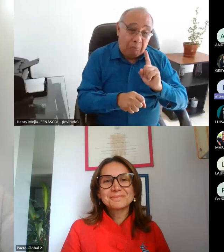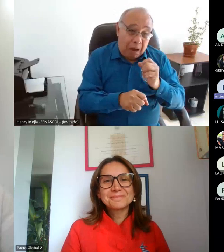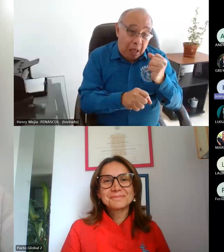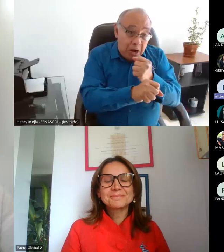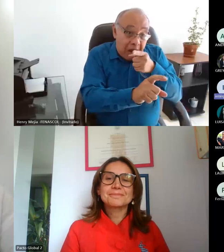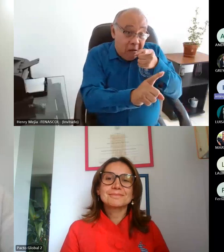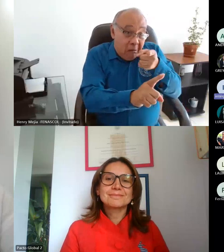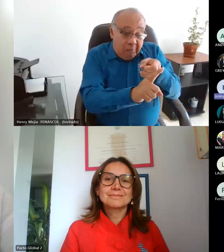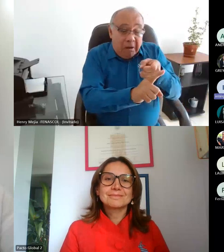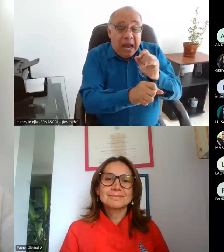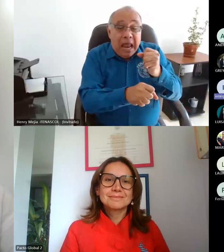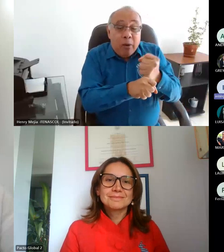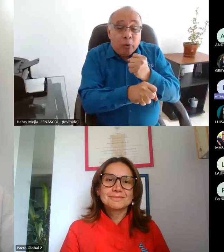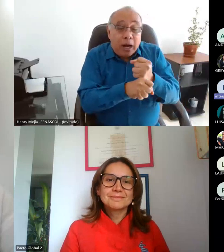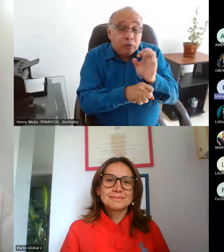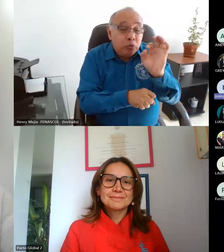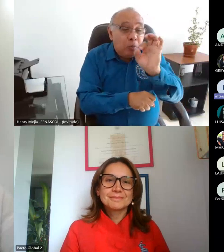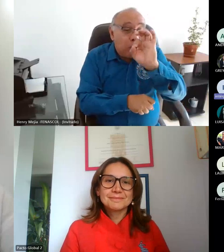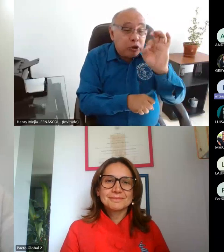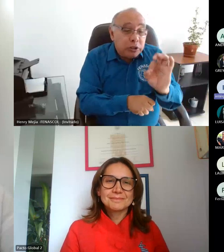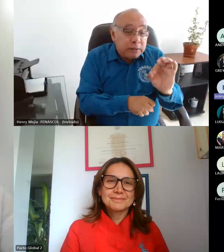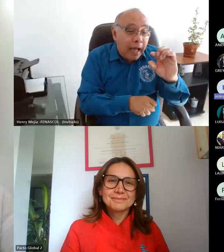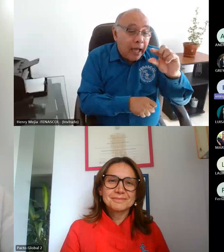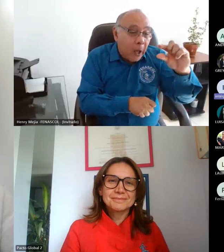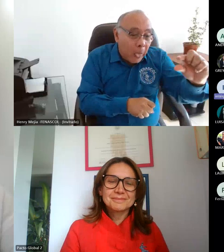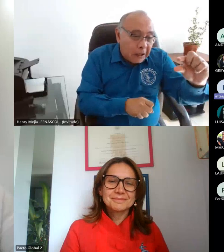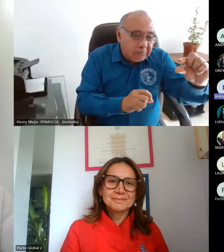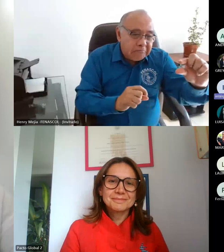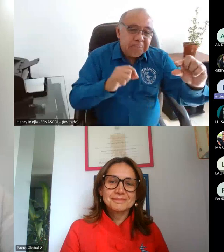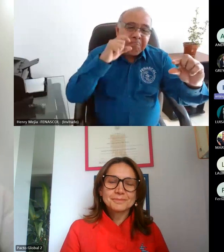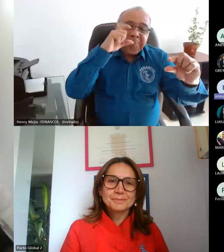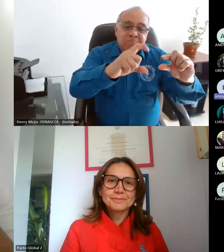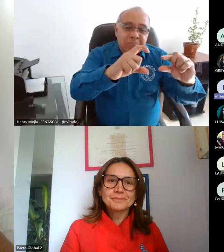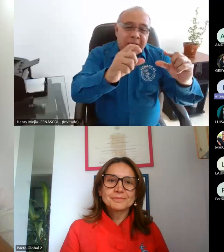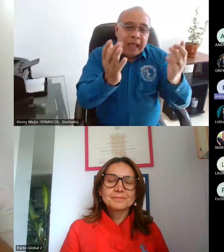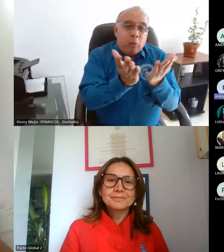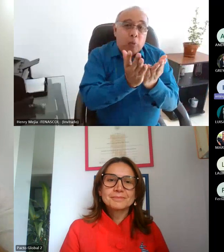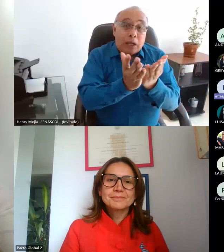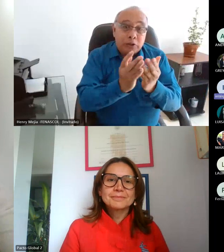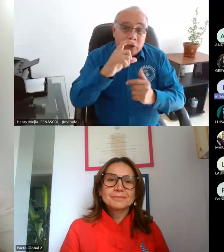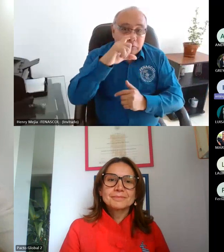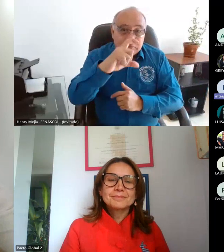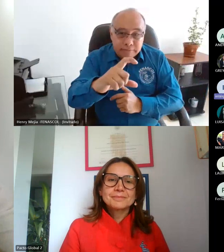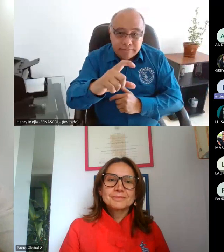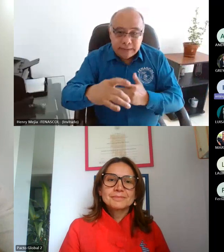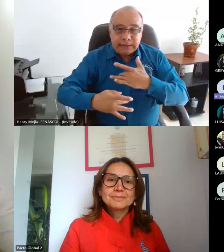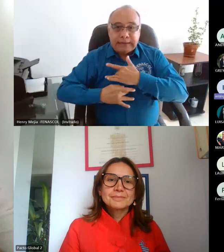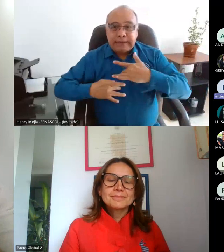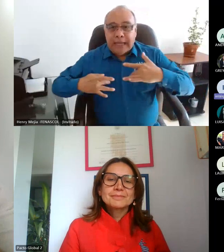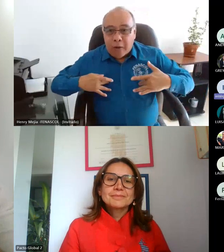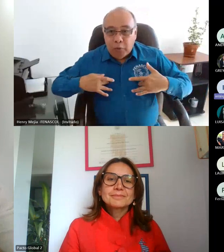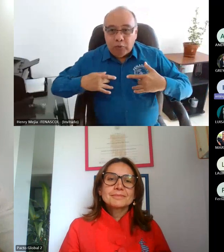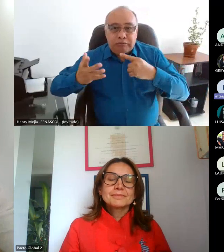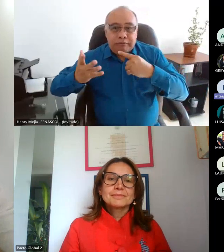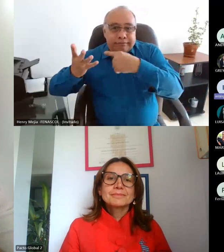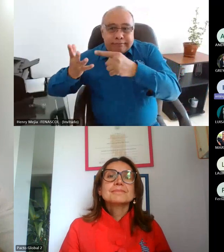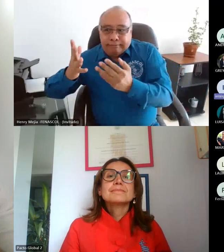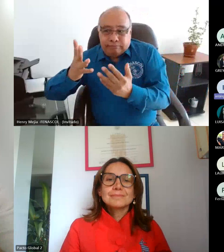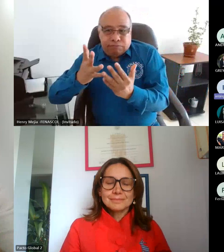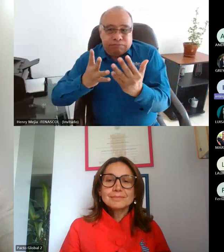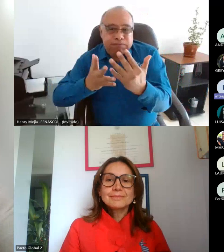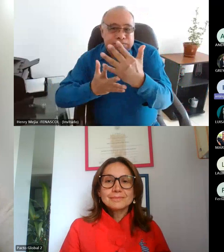para el mundo laboral sí no no solamente se centra en este ámbito Pues tendrá un porcentaje eh pero para la educación también